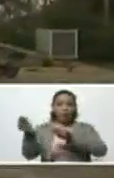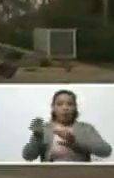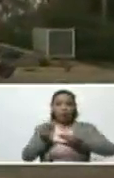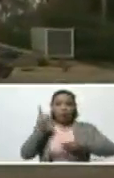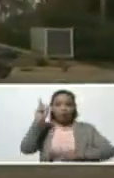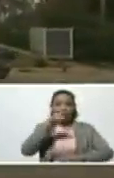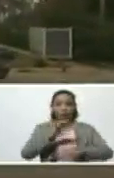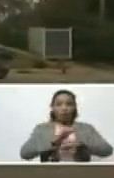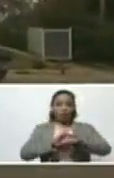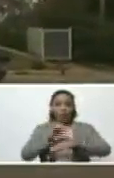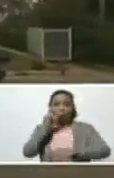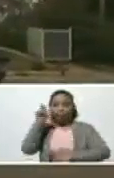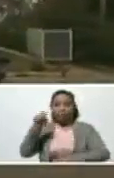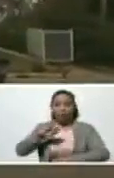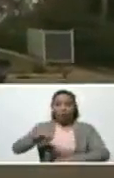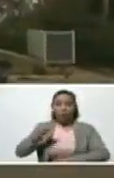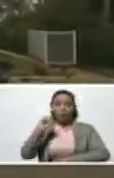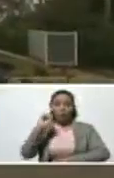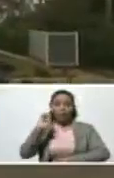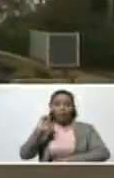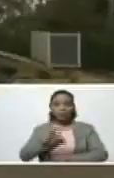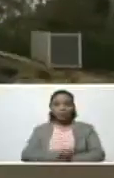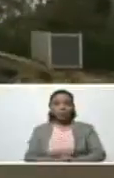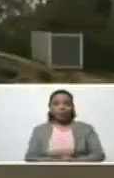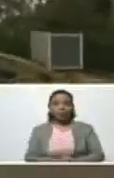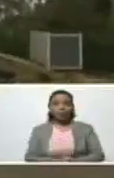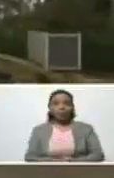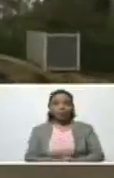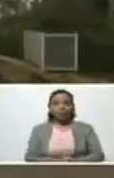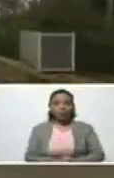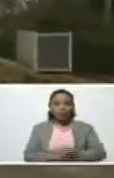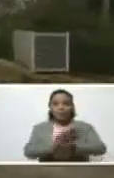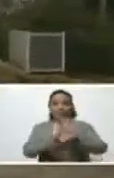también el doctor José Cardier. Bueno, aquí